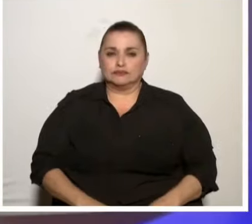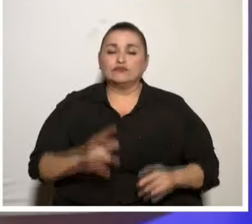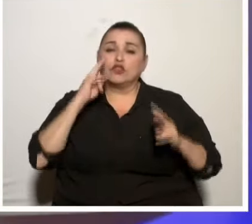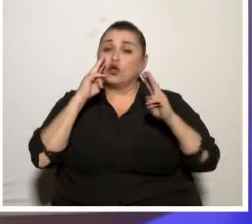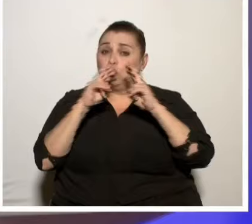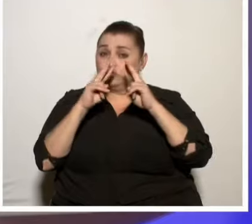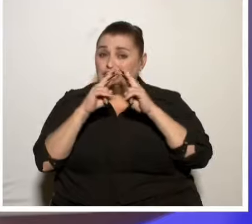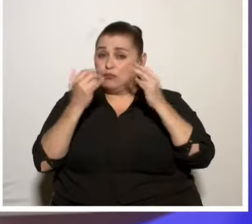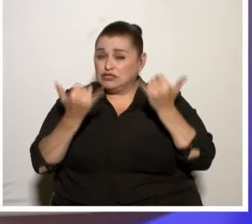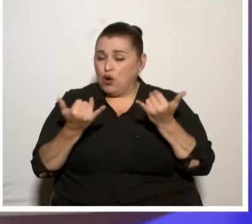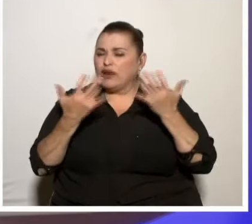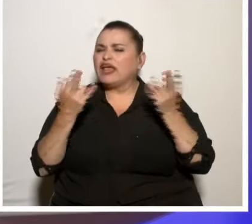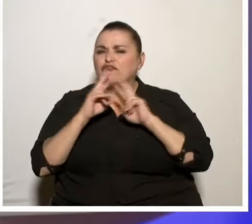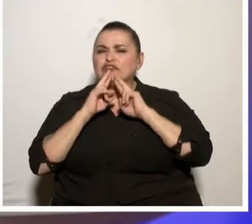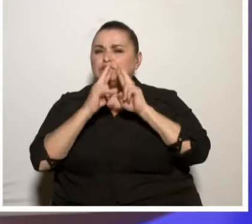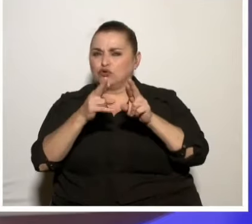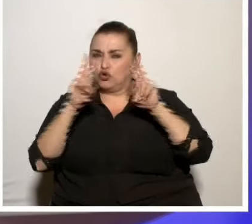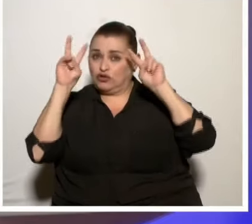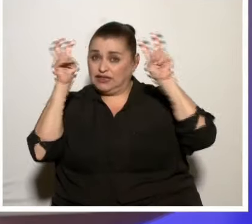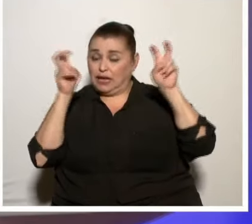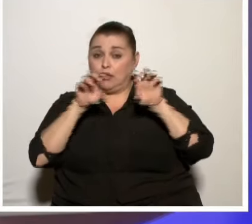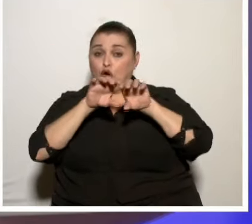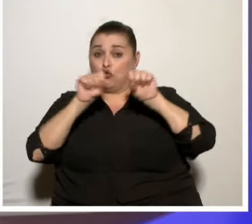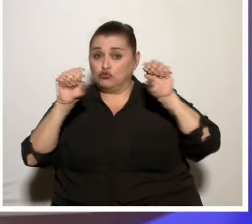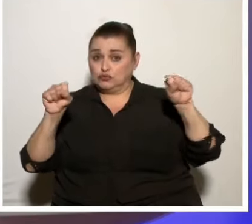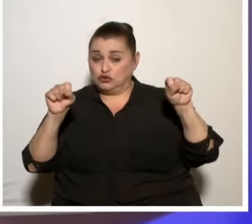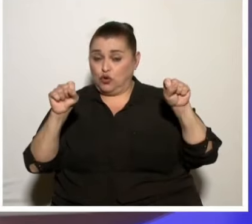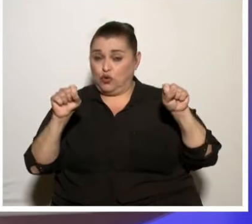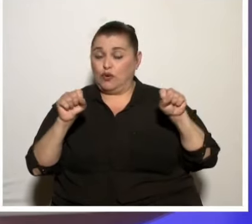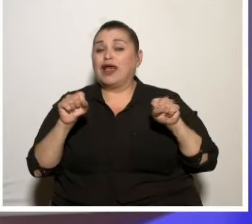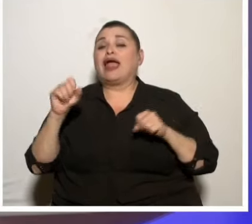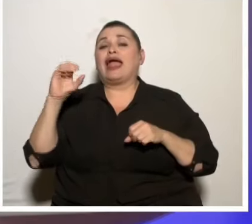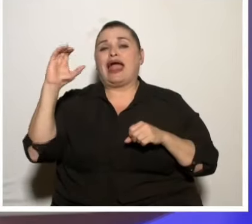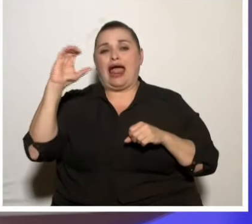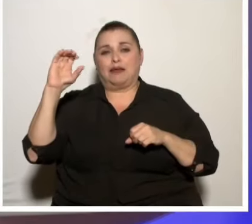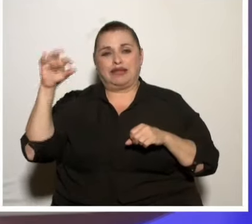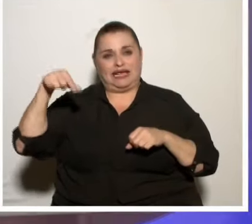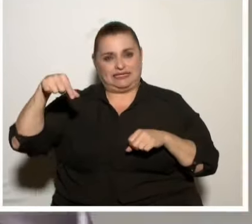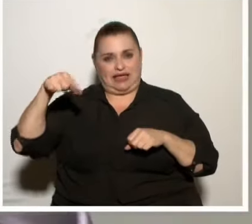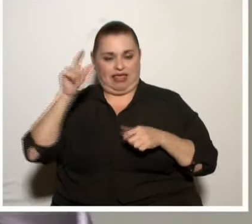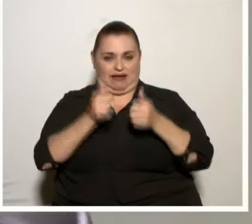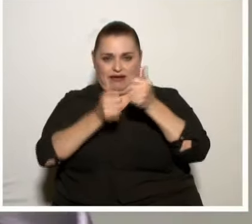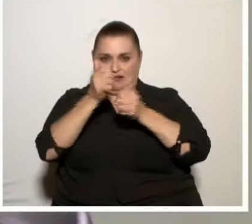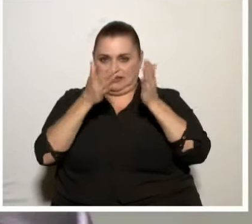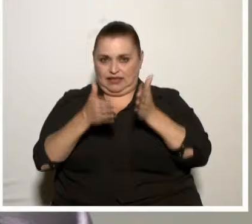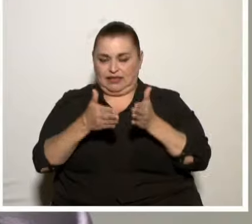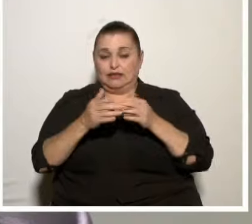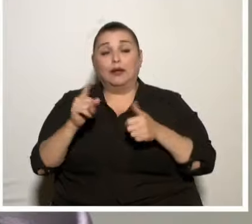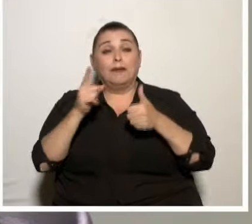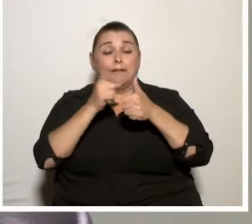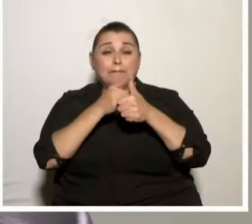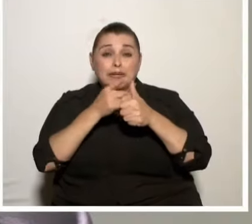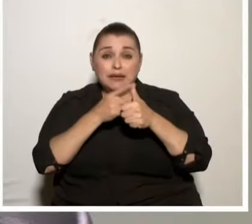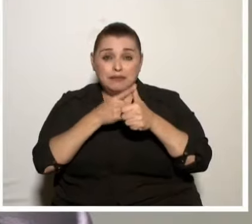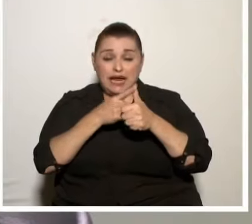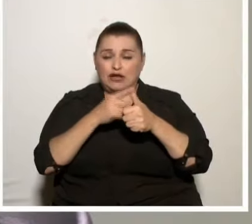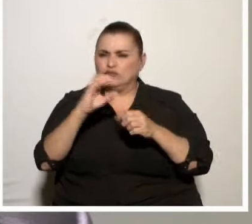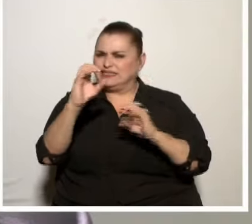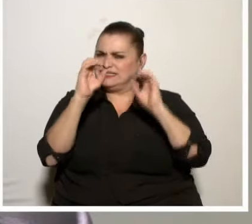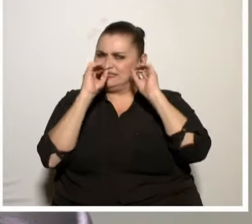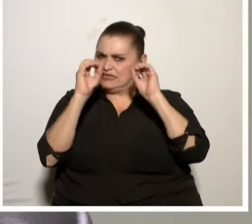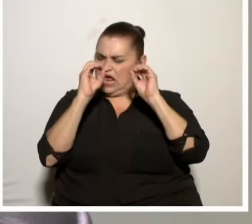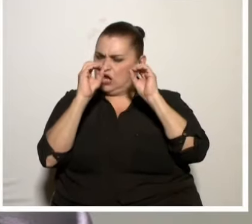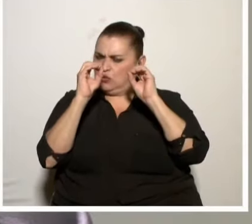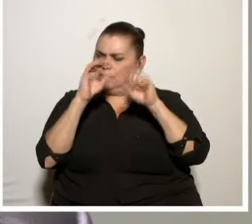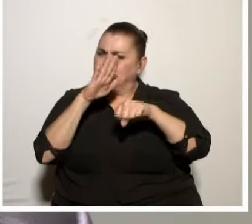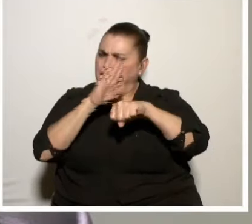Conozcamos ahora qué respondió sobre el tema de corrupción la candidata Carmen Quesada. Bueno, primero, cero impunidad a